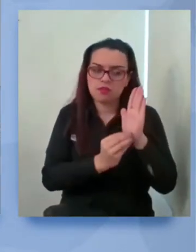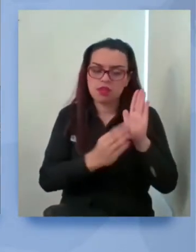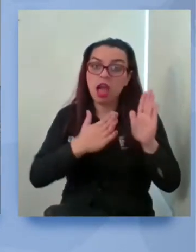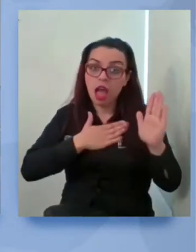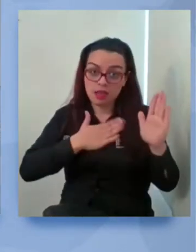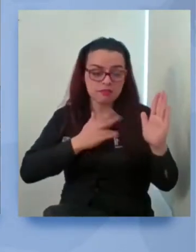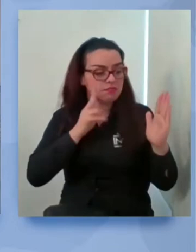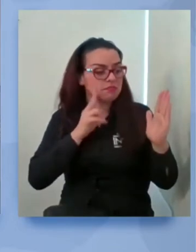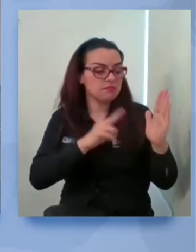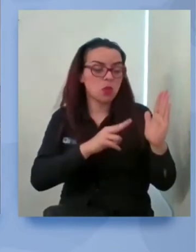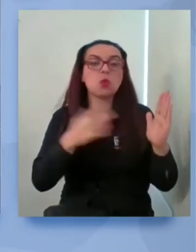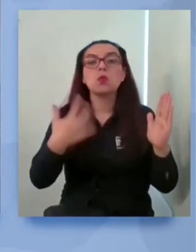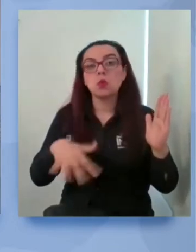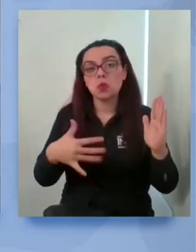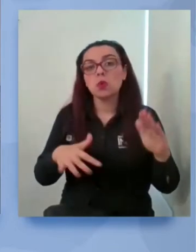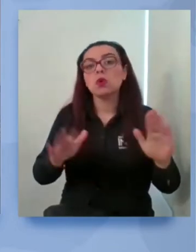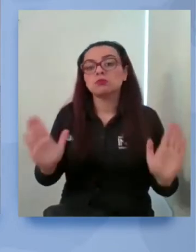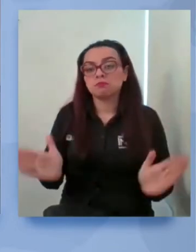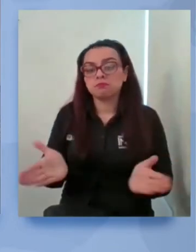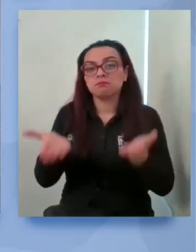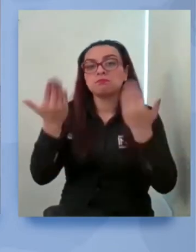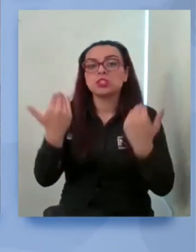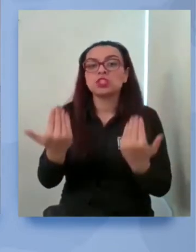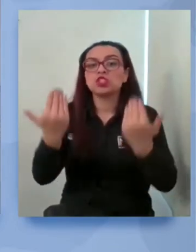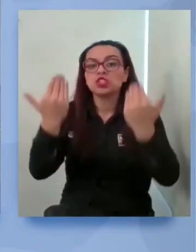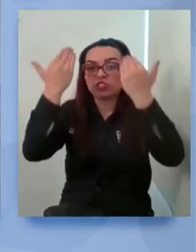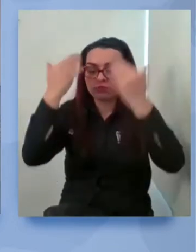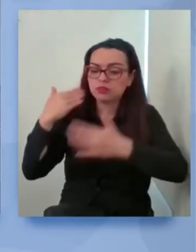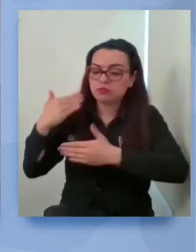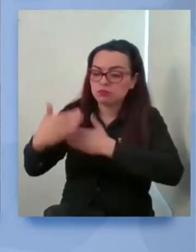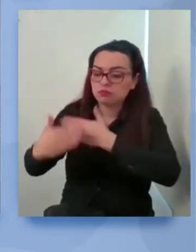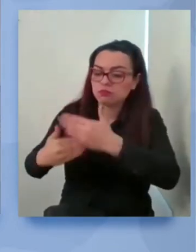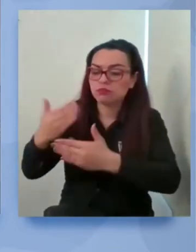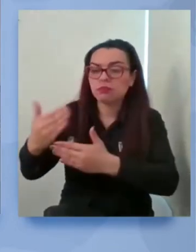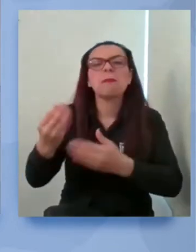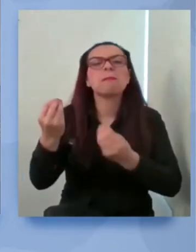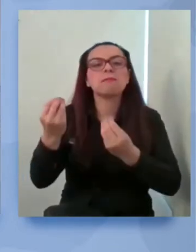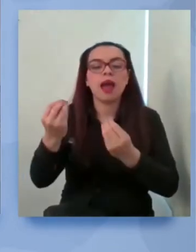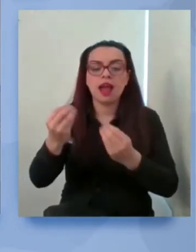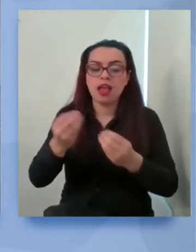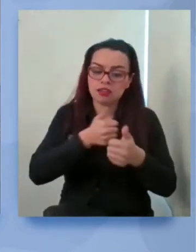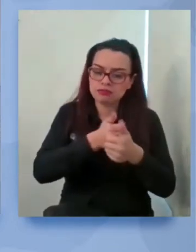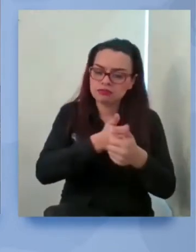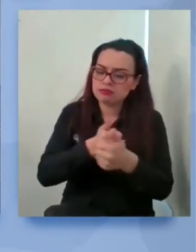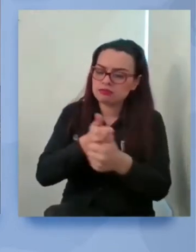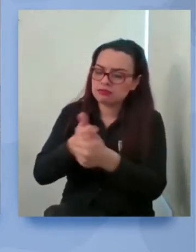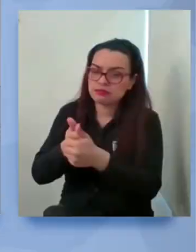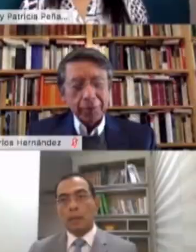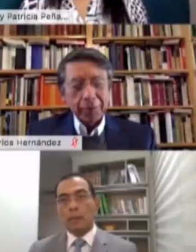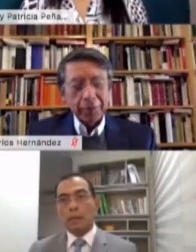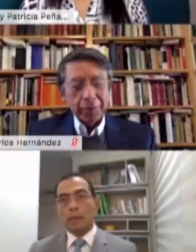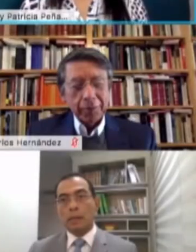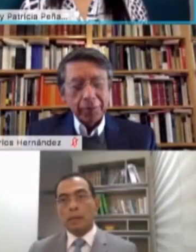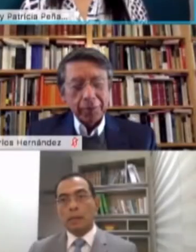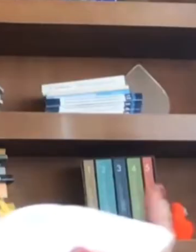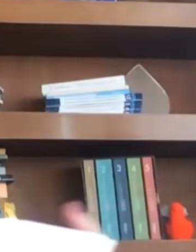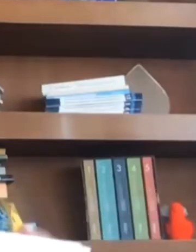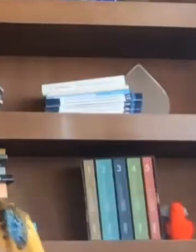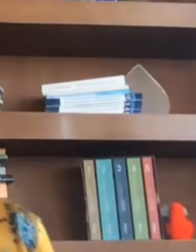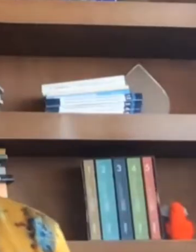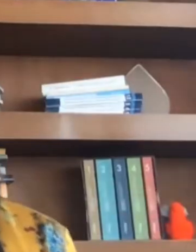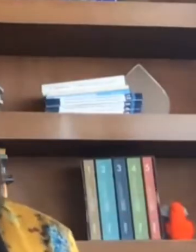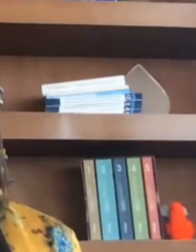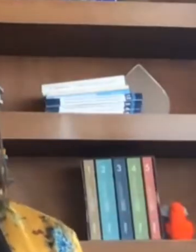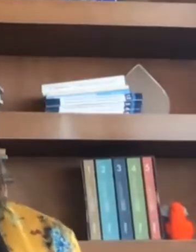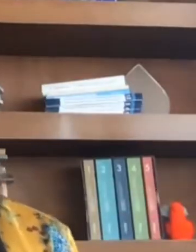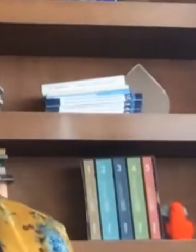avance significativo en el mejoramiento continuo de los currículos, de los programas académicos. En este encuentro virtual,